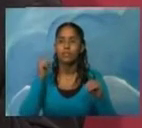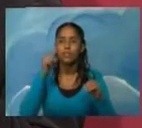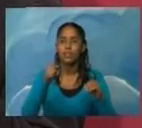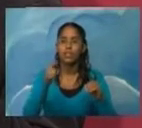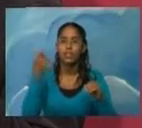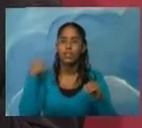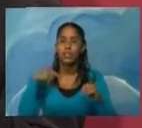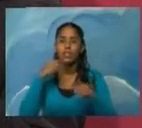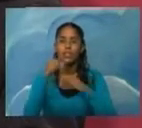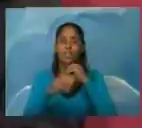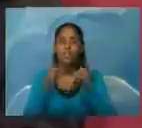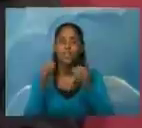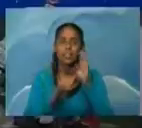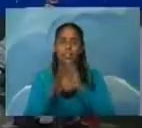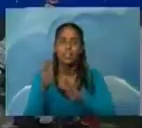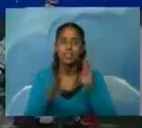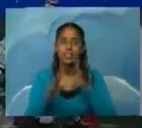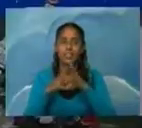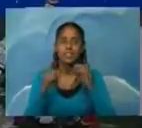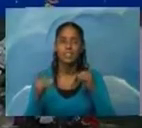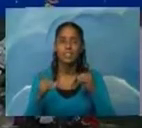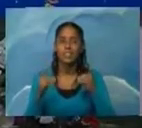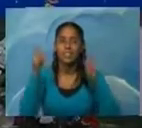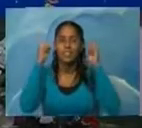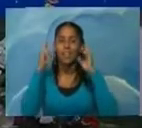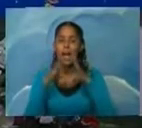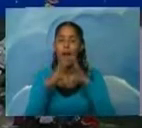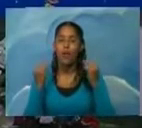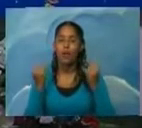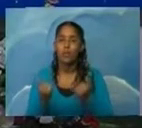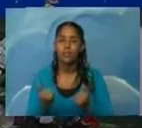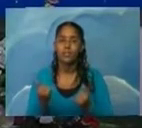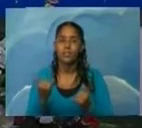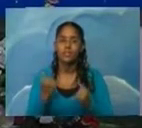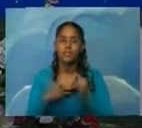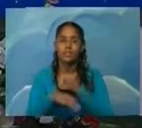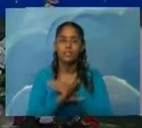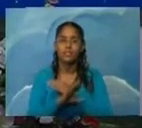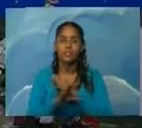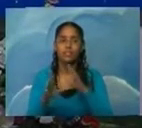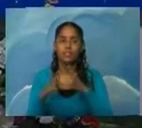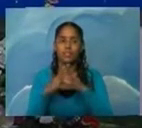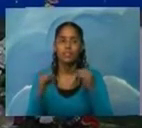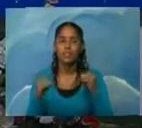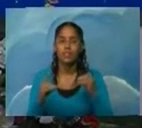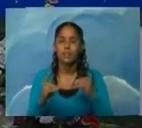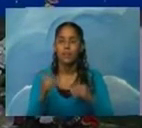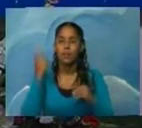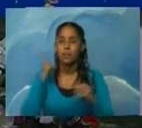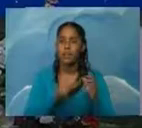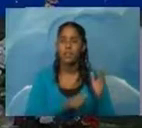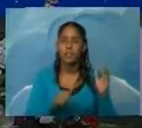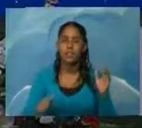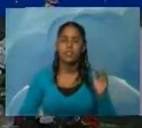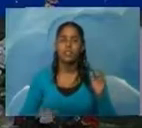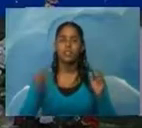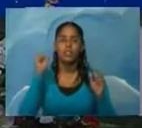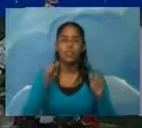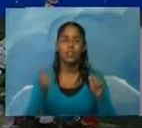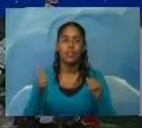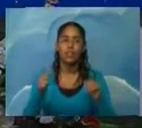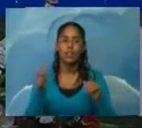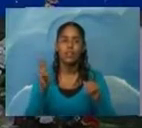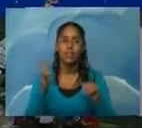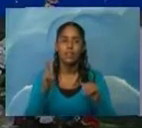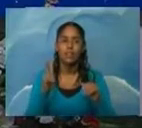a ti hacerle el examen de conciencia. Ah, gloria a Dios. Queda un poquito más, papá. Toda sí la queda. Gloria sea para el Señor. Sí. Son las 10 y 2. Sí,